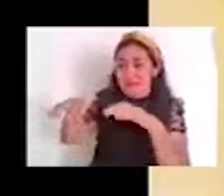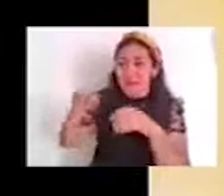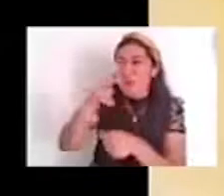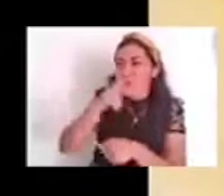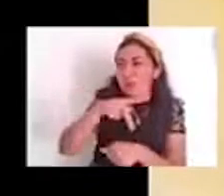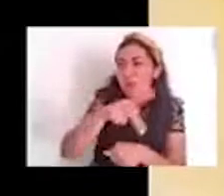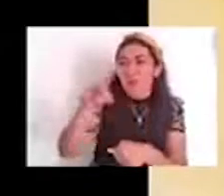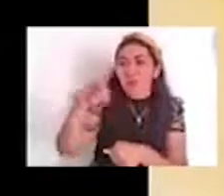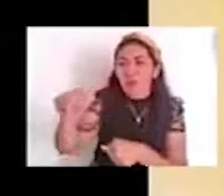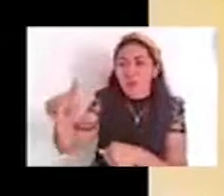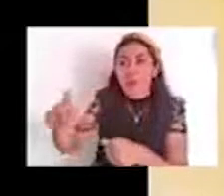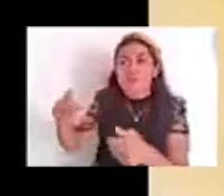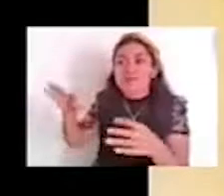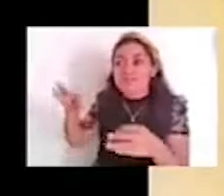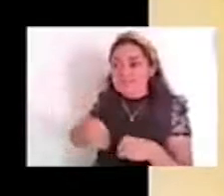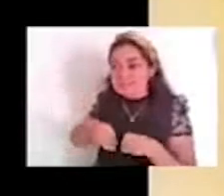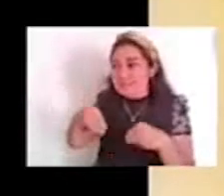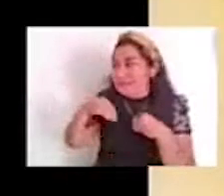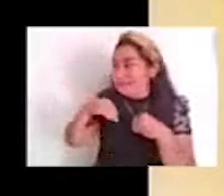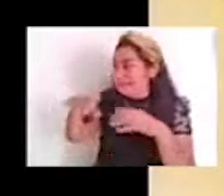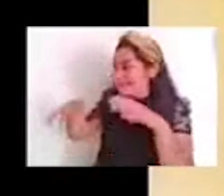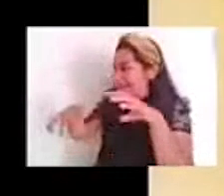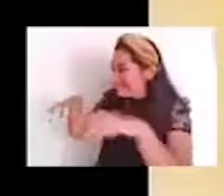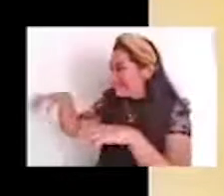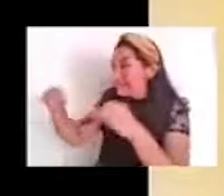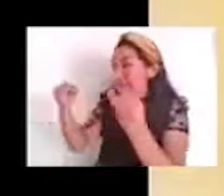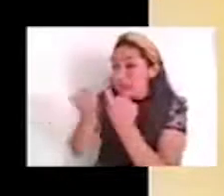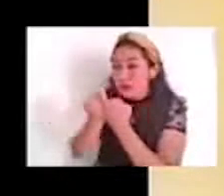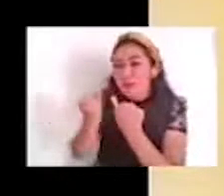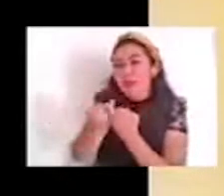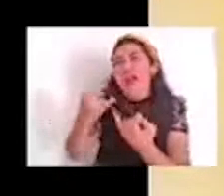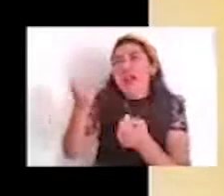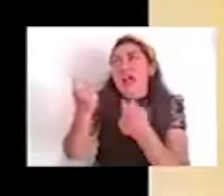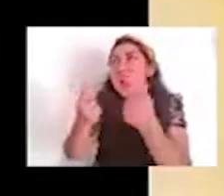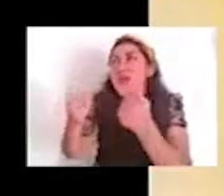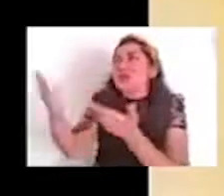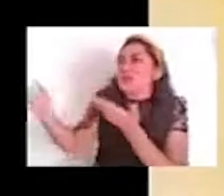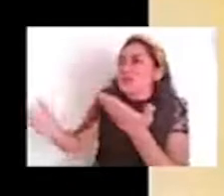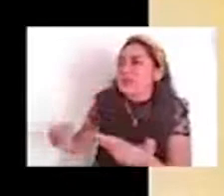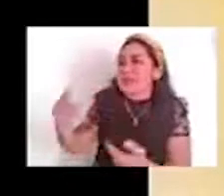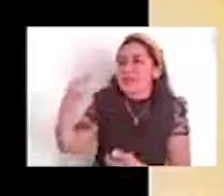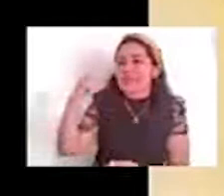xicalancas, gente de la región de Veracruz, etcétera, etcétera.